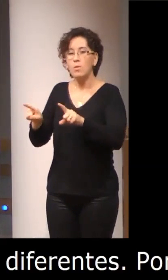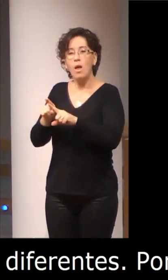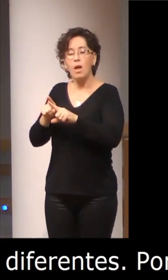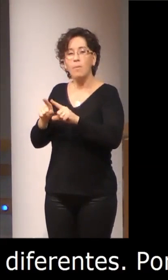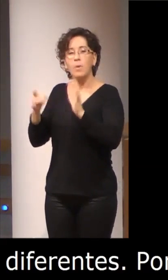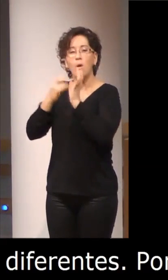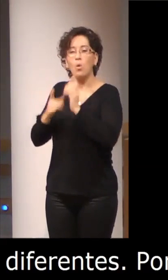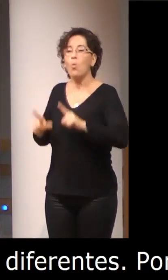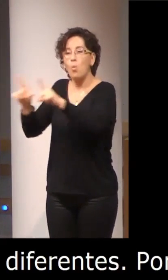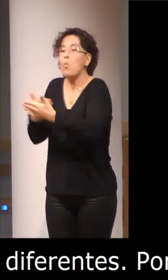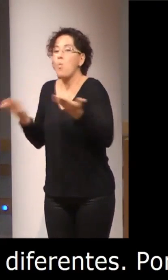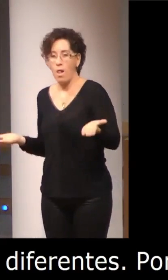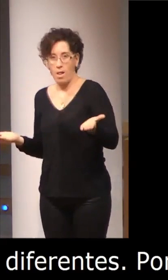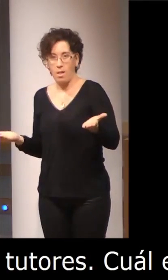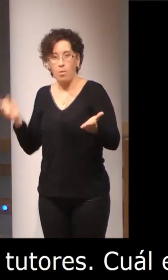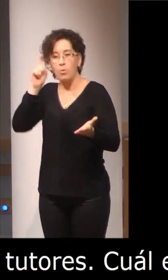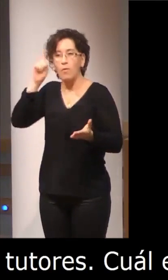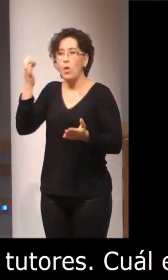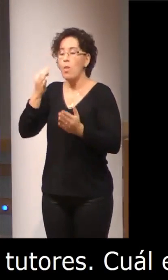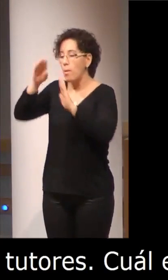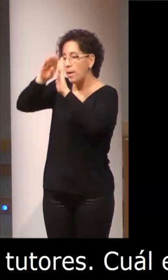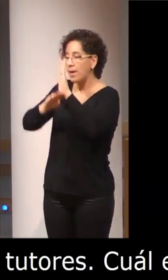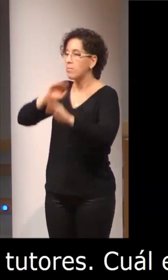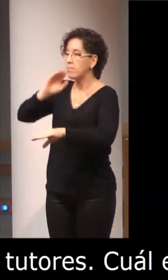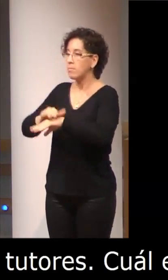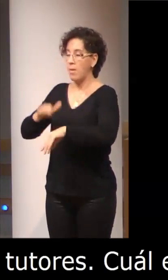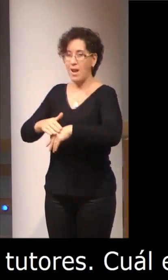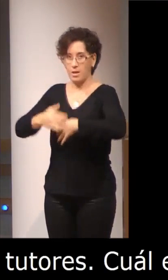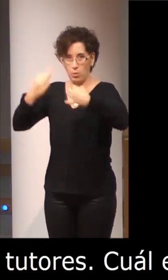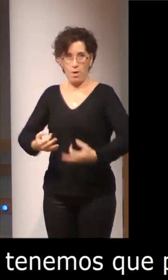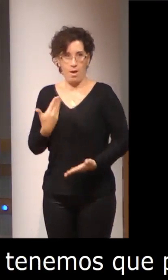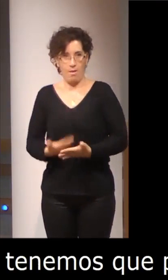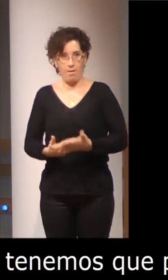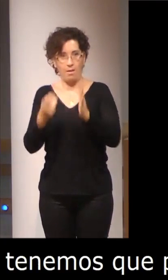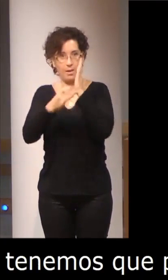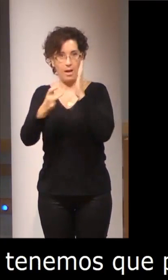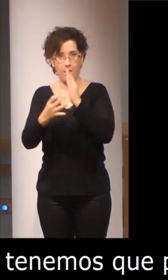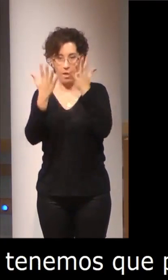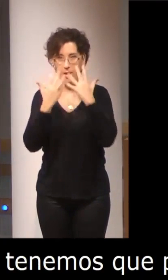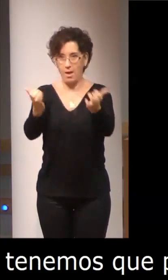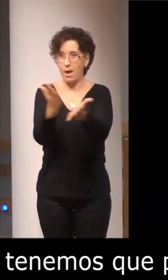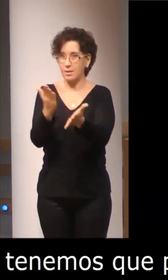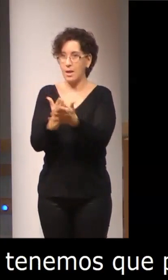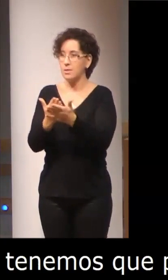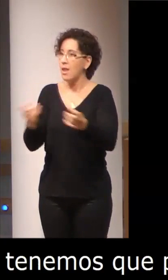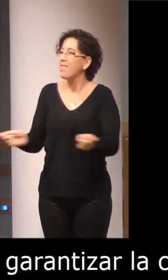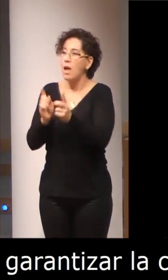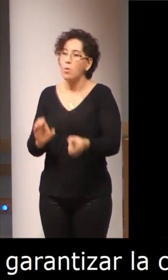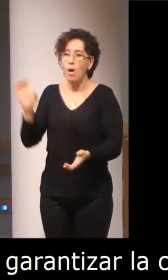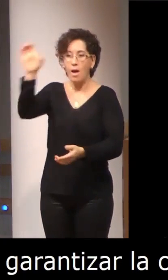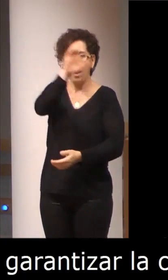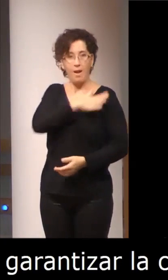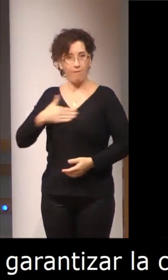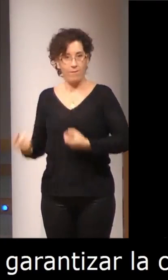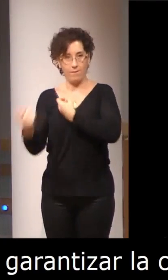pedir a esos profesores para garantizar la calidad de las clases que se vayan a dar en todos los centros asociados que se quieran